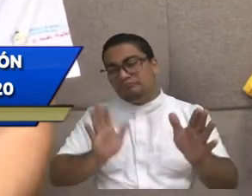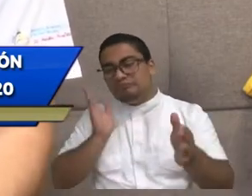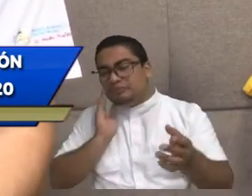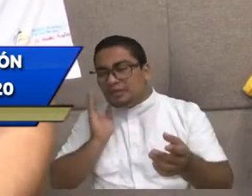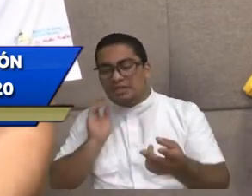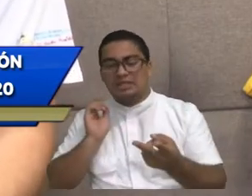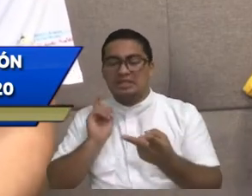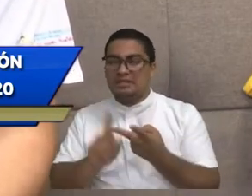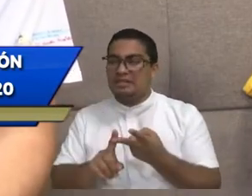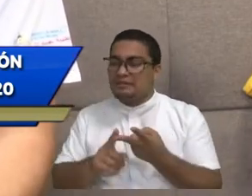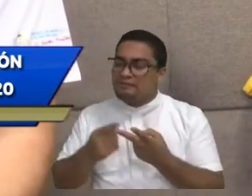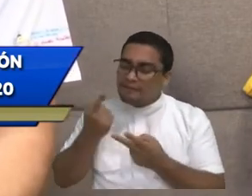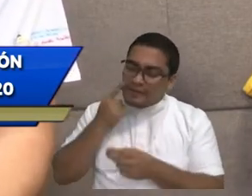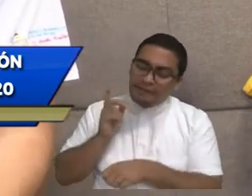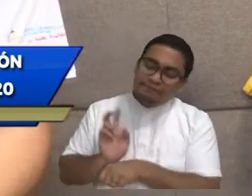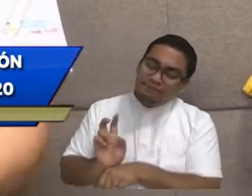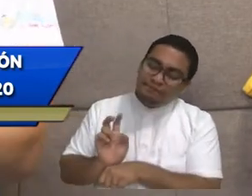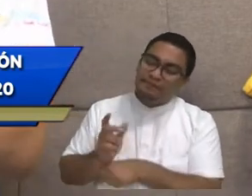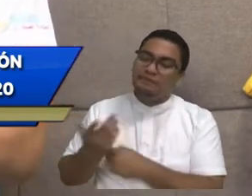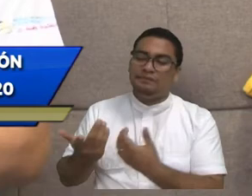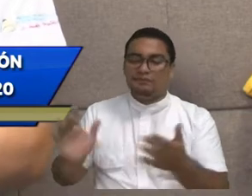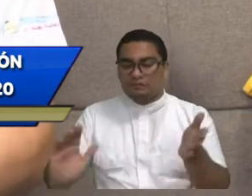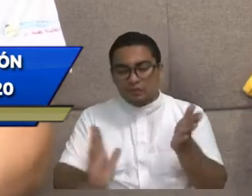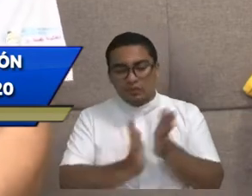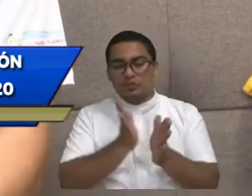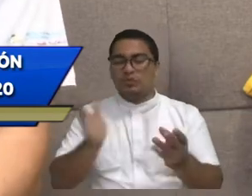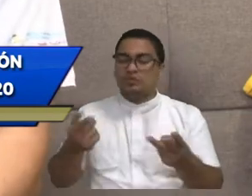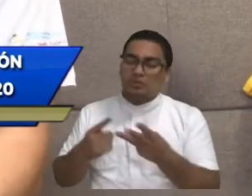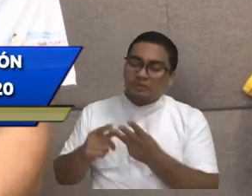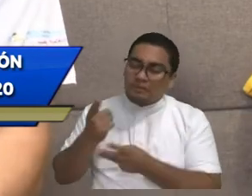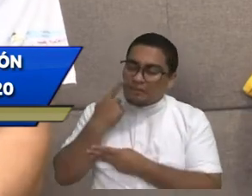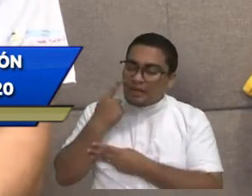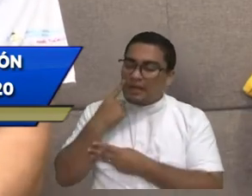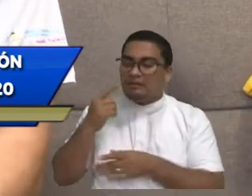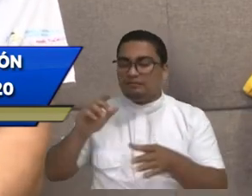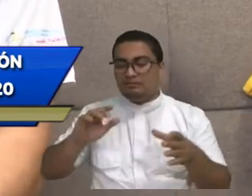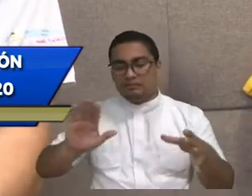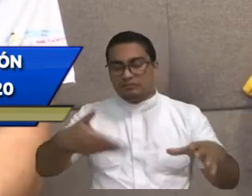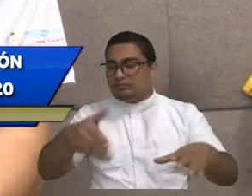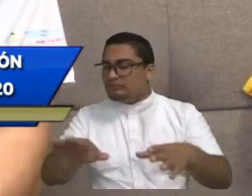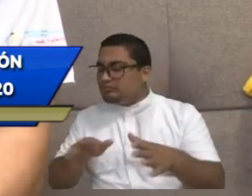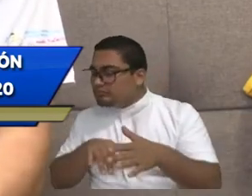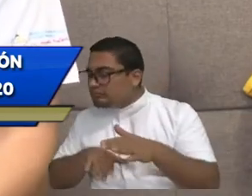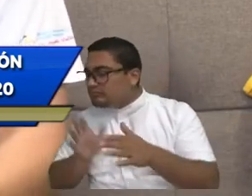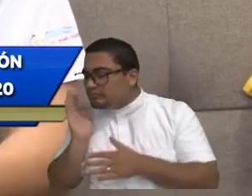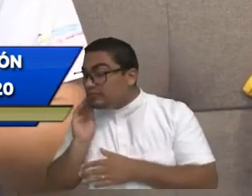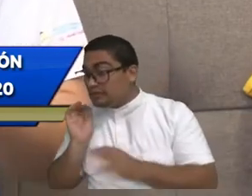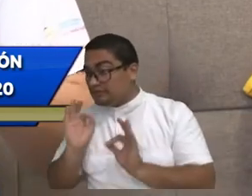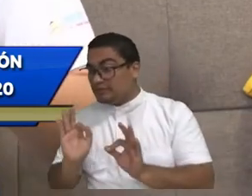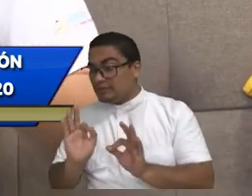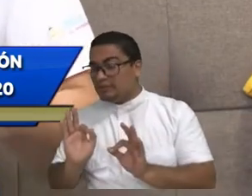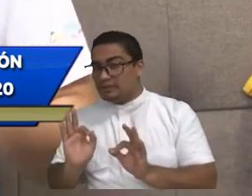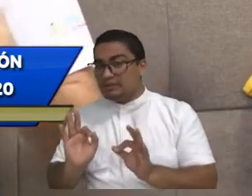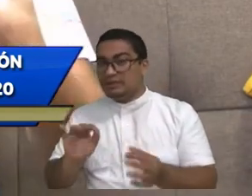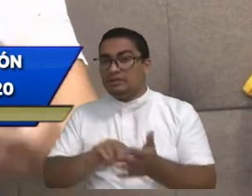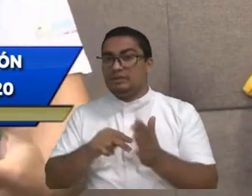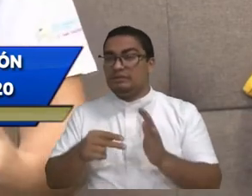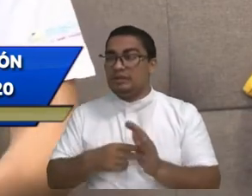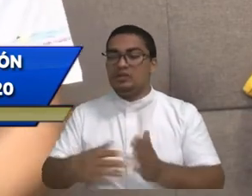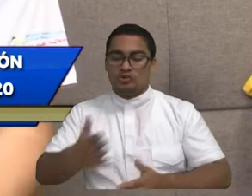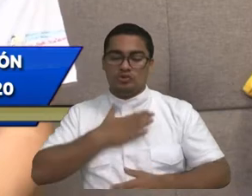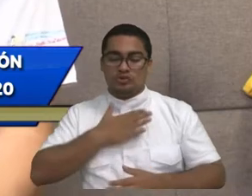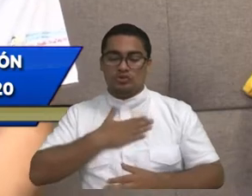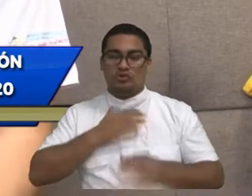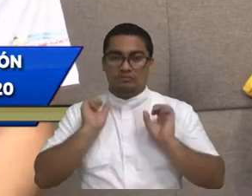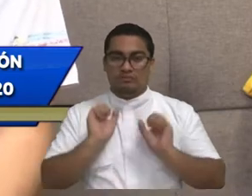trabajando evaluar en el sitio pues y si no pues hay que recrear las condiciones para que se te pueda evaluar porque lo que van a hacer es demostrar que puedes